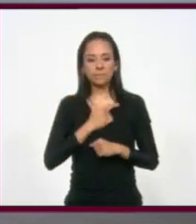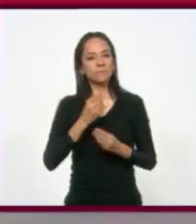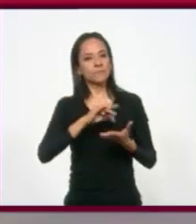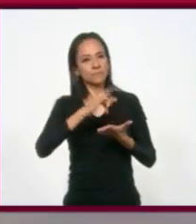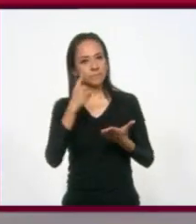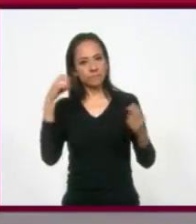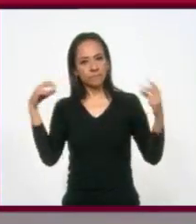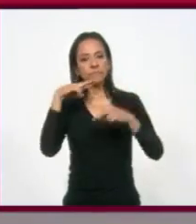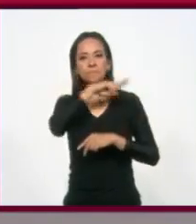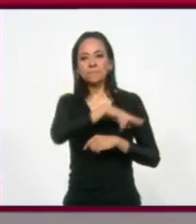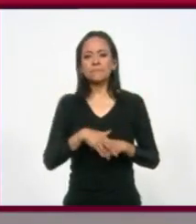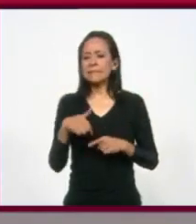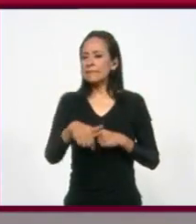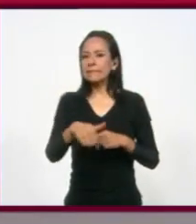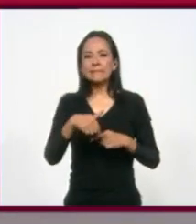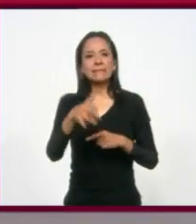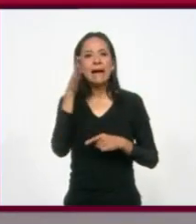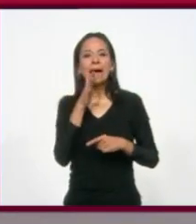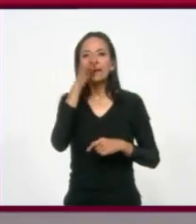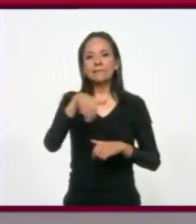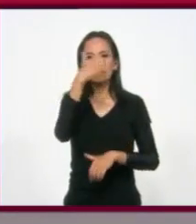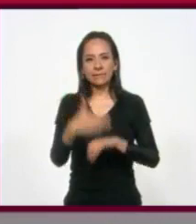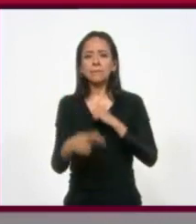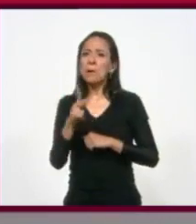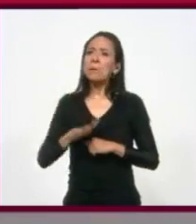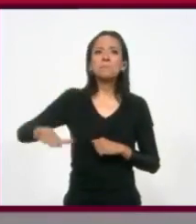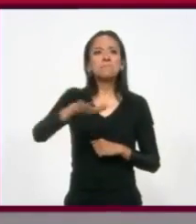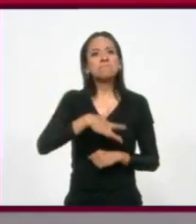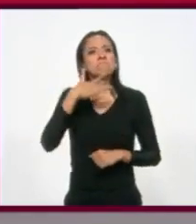Hasta pronto. Falta poco para que termine, pero el ambiente continúa ya en Guanajuato.